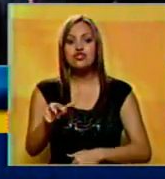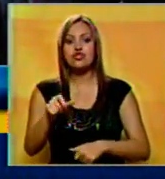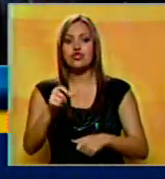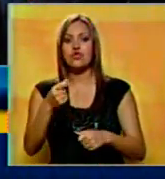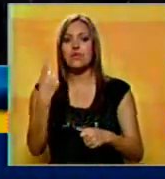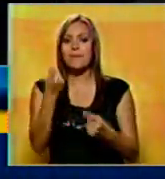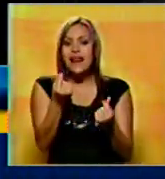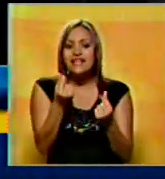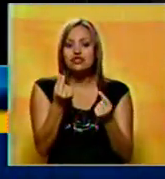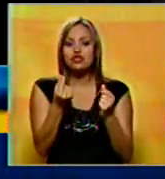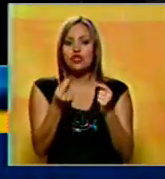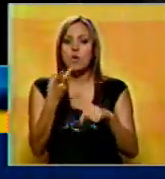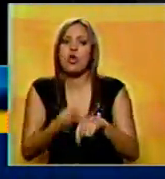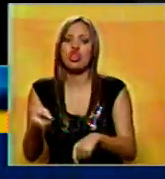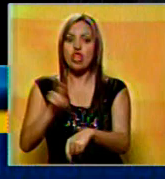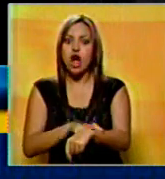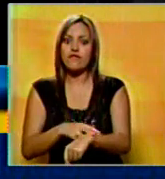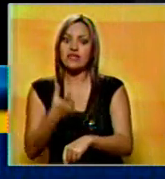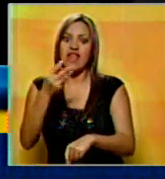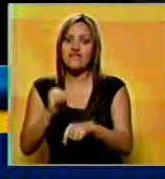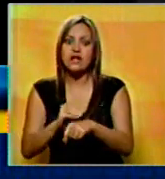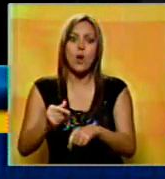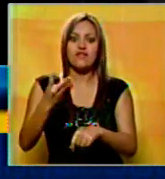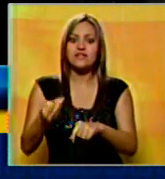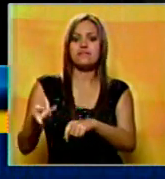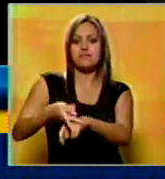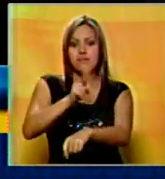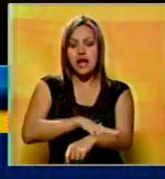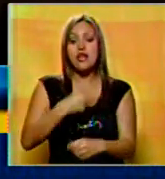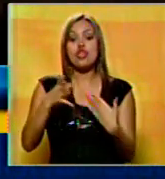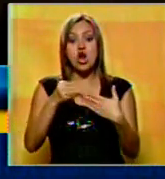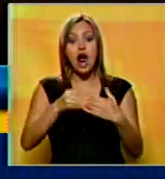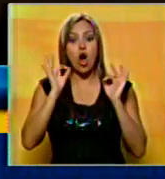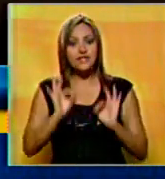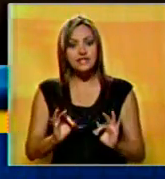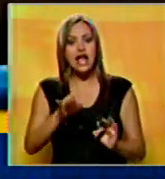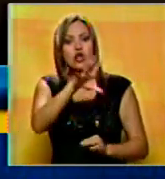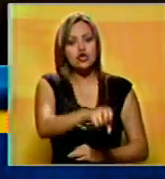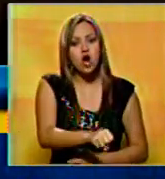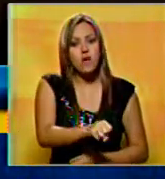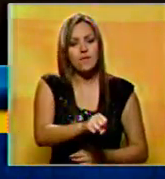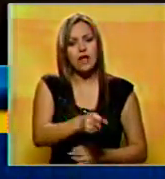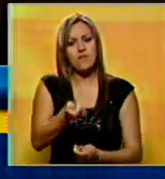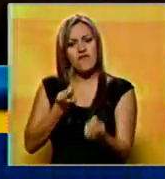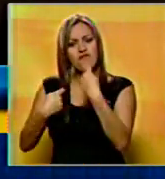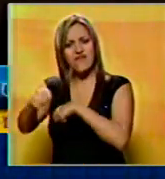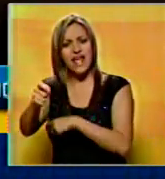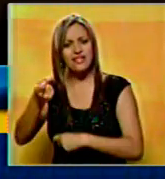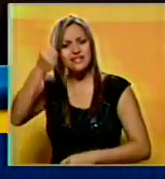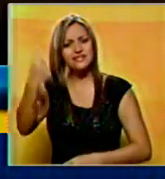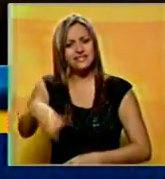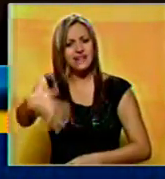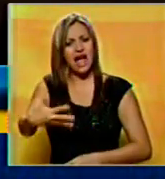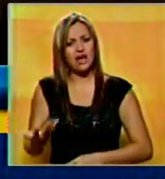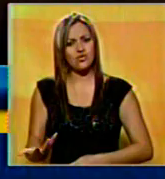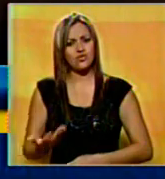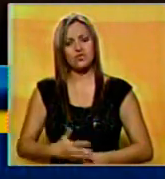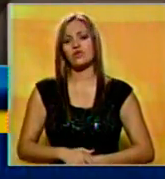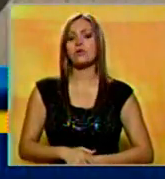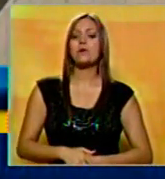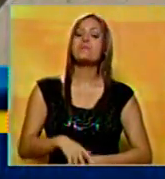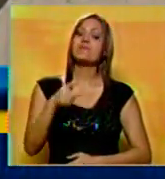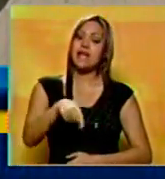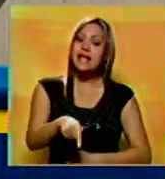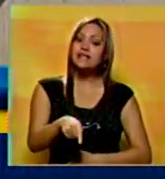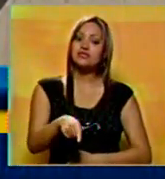remarcaje de precios de mercancía que fue adquirida con dólar oficial y estaba siendo comercializada con altos precios. Durante